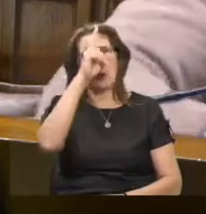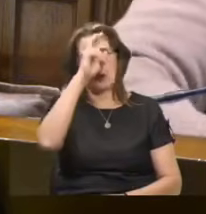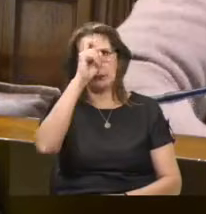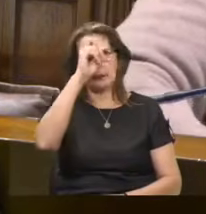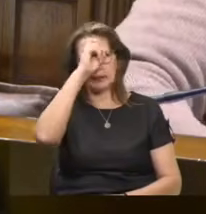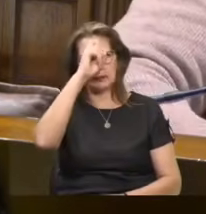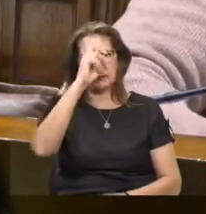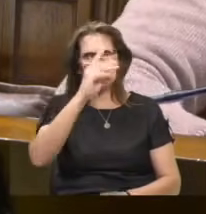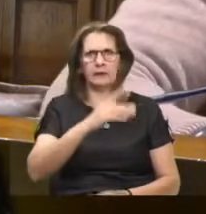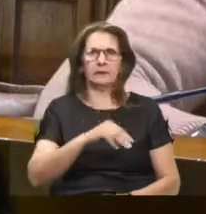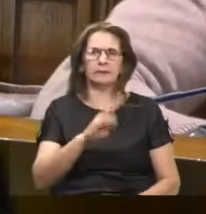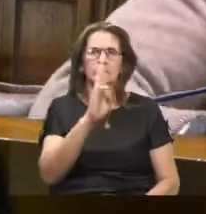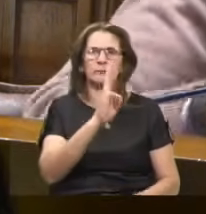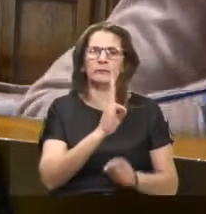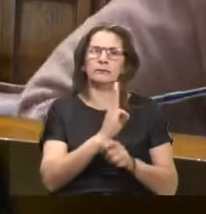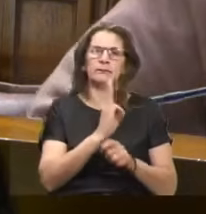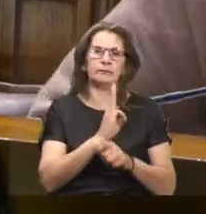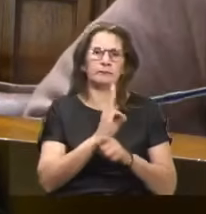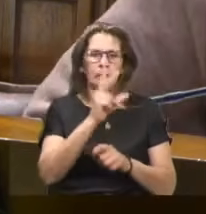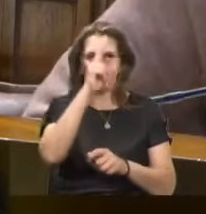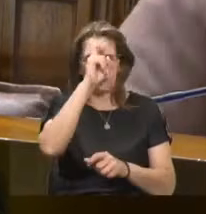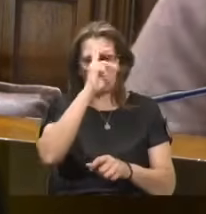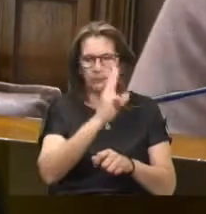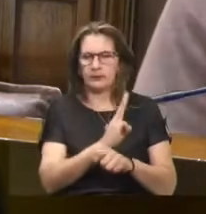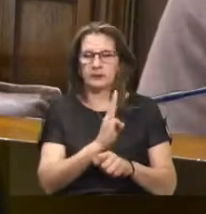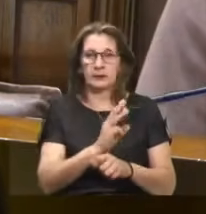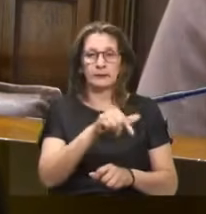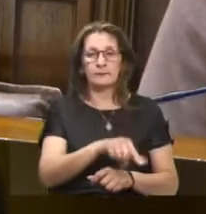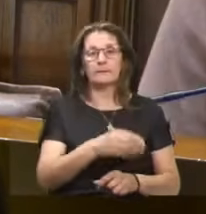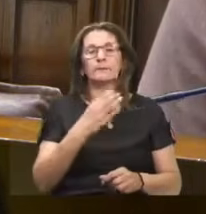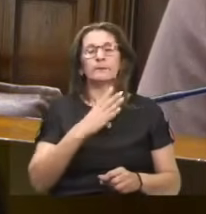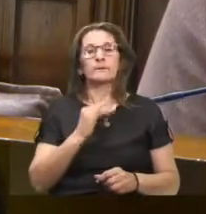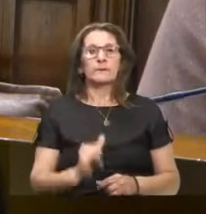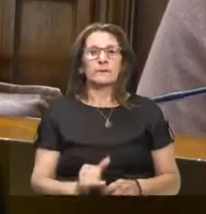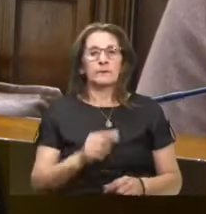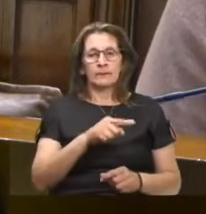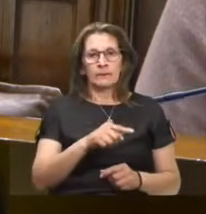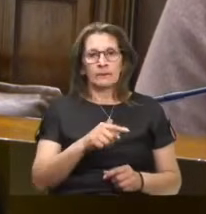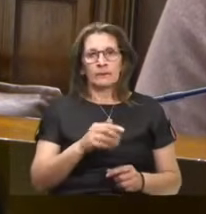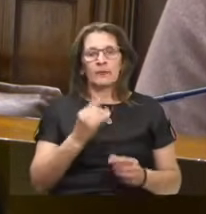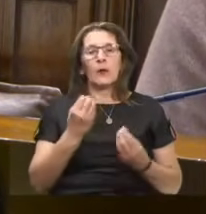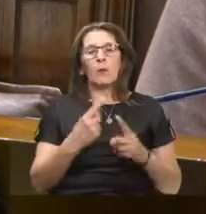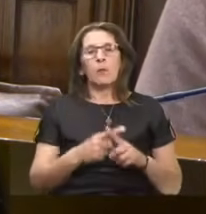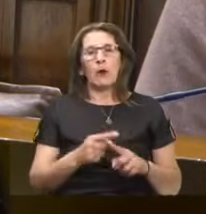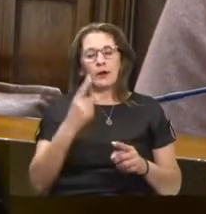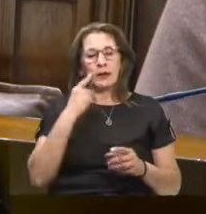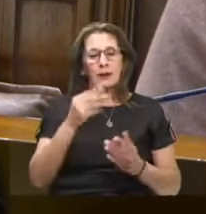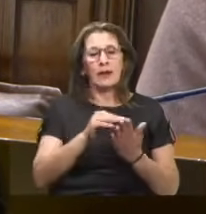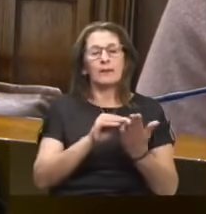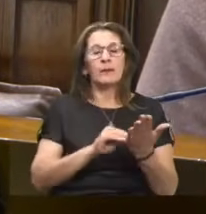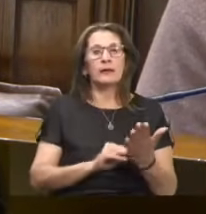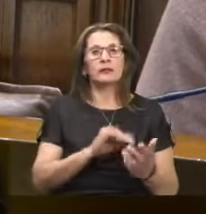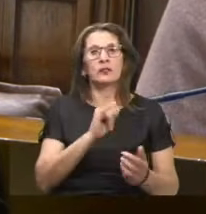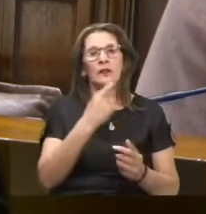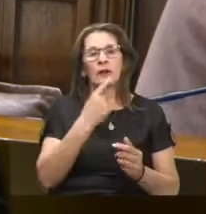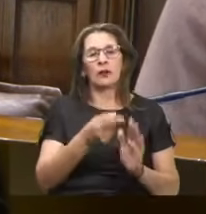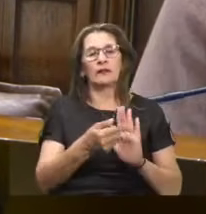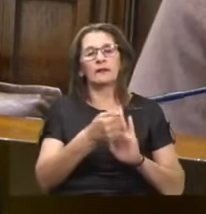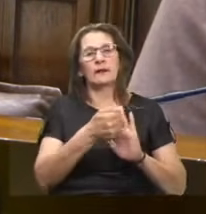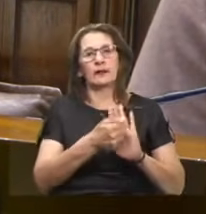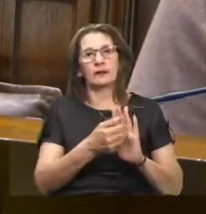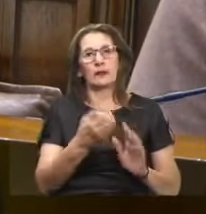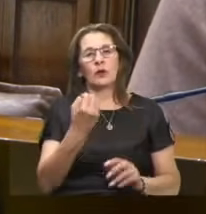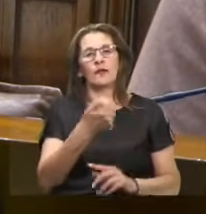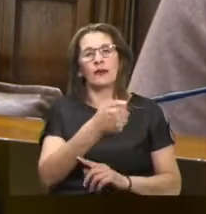perteneciente a ACE, implique que no quede comprendido en la excepción por aplicación del citado artículo de la ley de